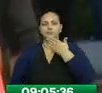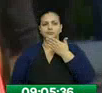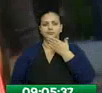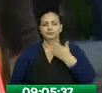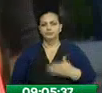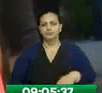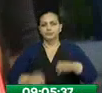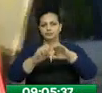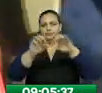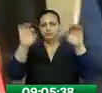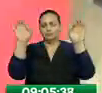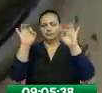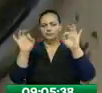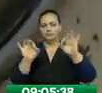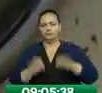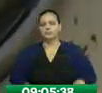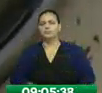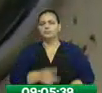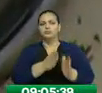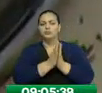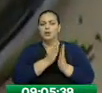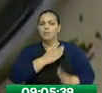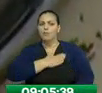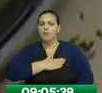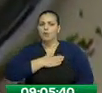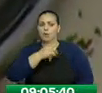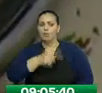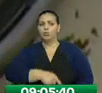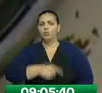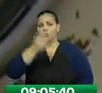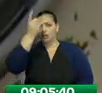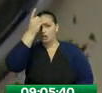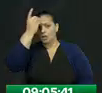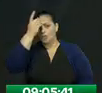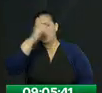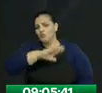distribuidoras en cada localidad. Con realización de Paola Castillo, informó Marilyn Jaramillo.